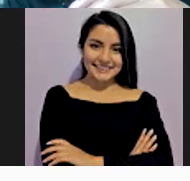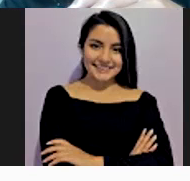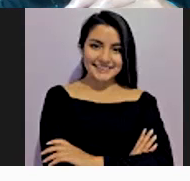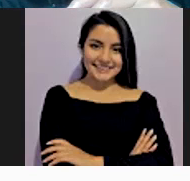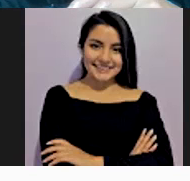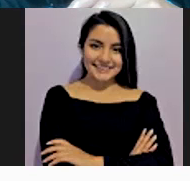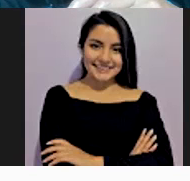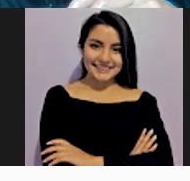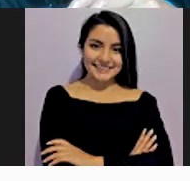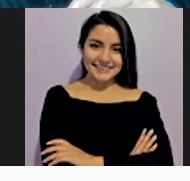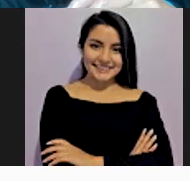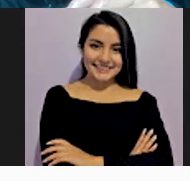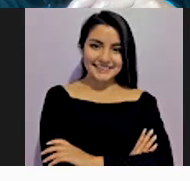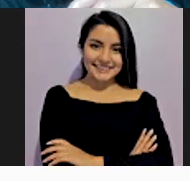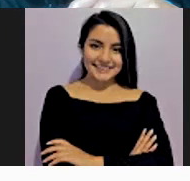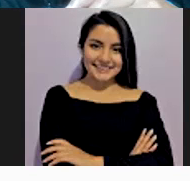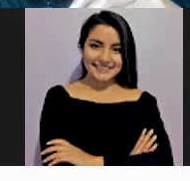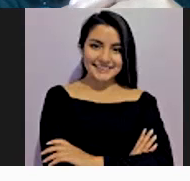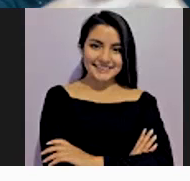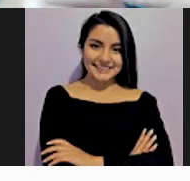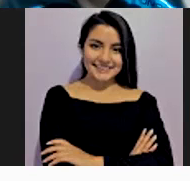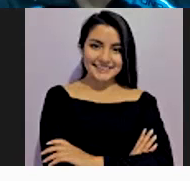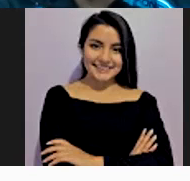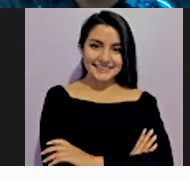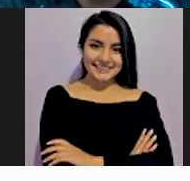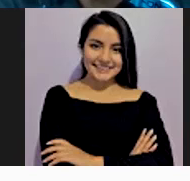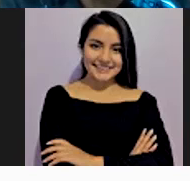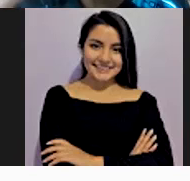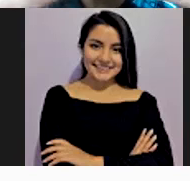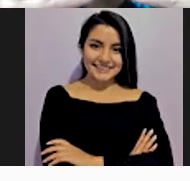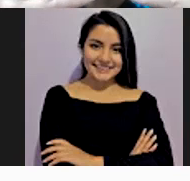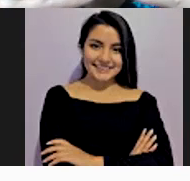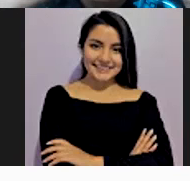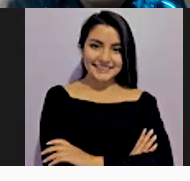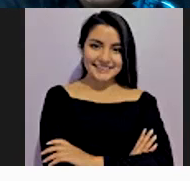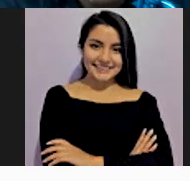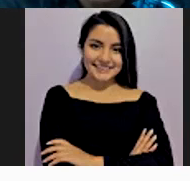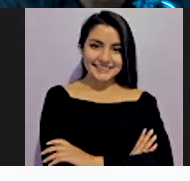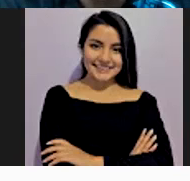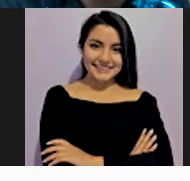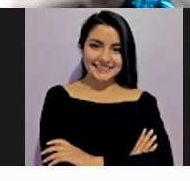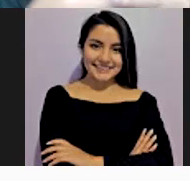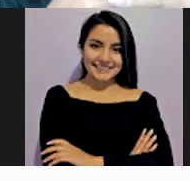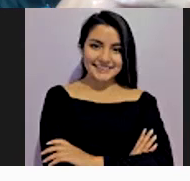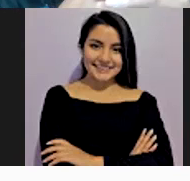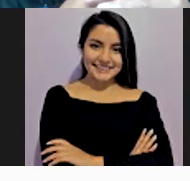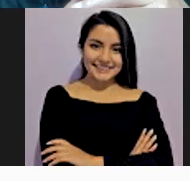este caso, pues, cuando se refiere a esto. Y Alin es algo similar que trabaja exactamente lo que es en función de lo